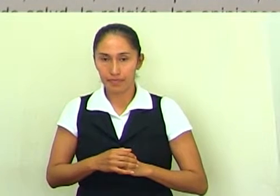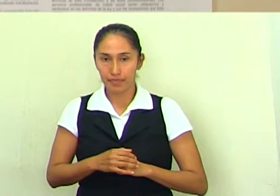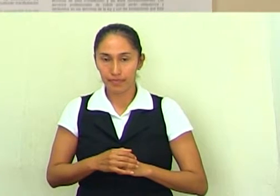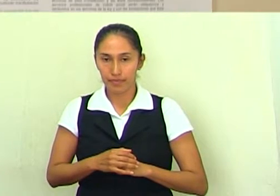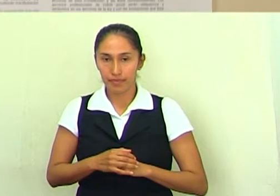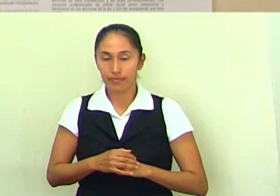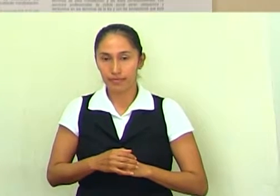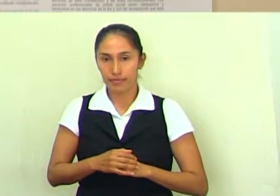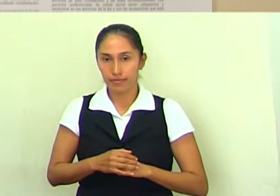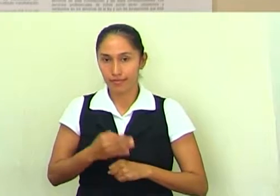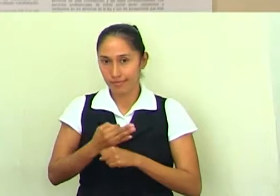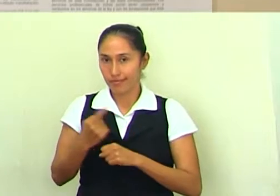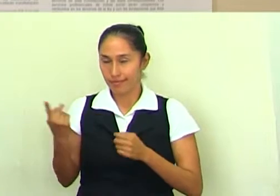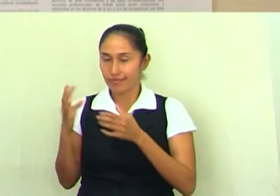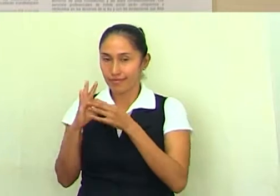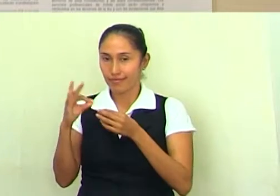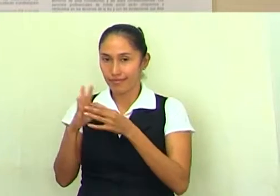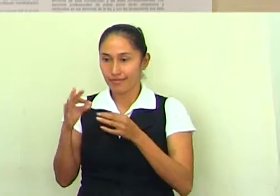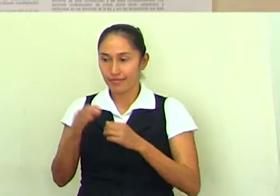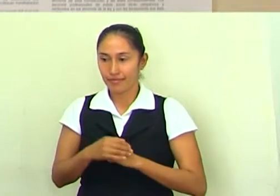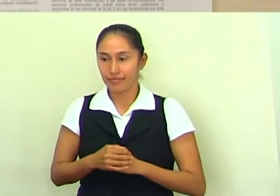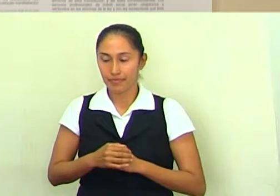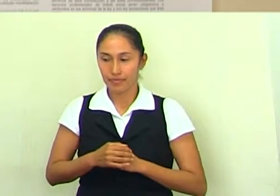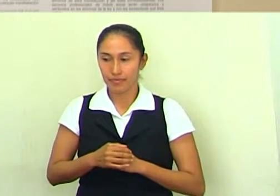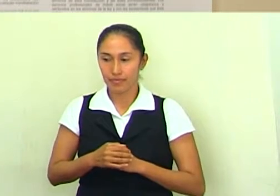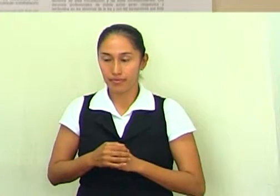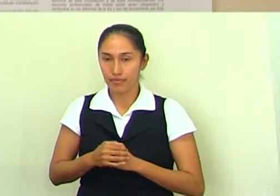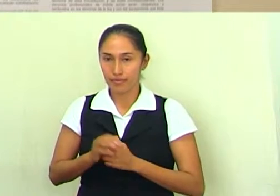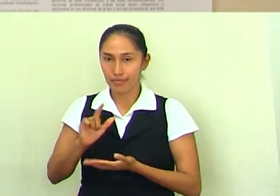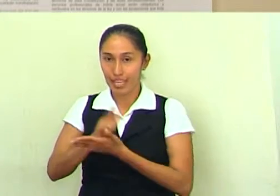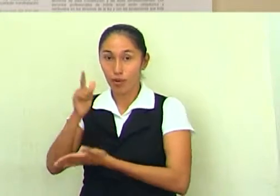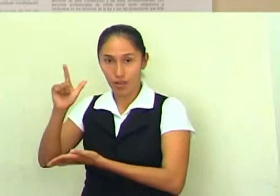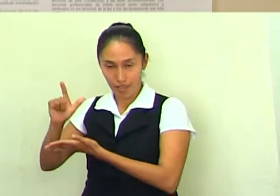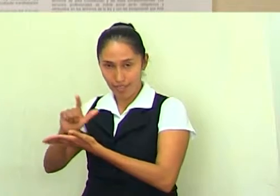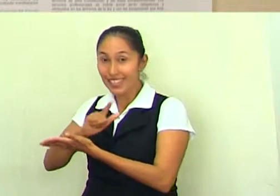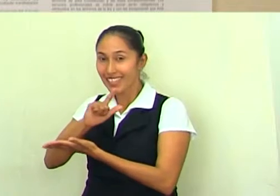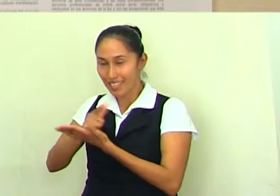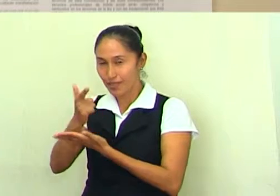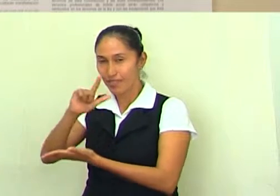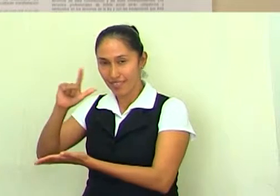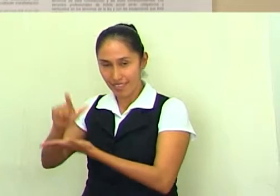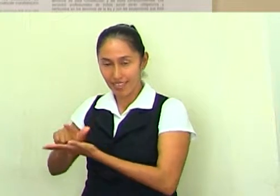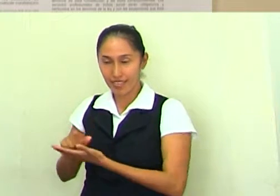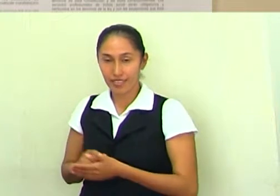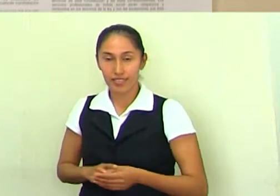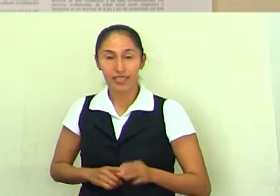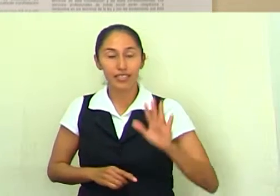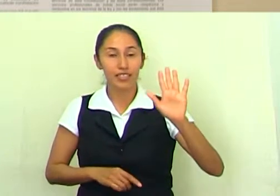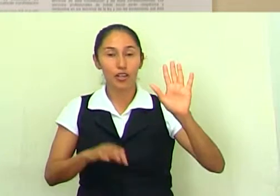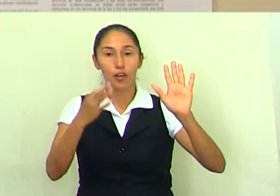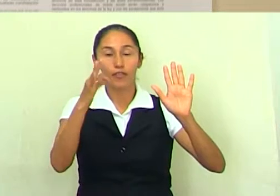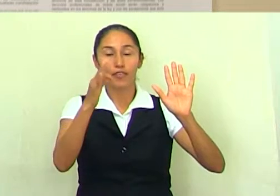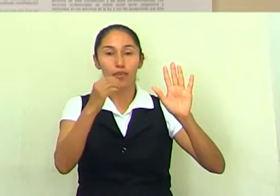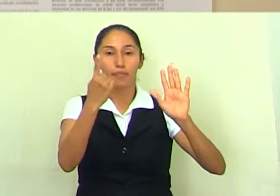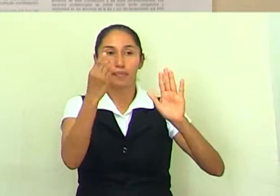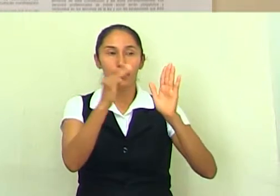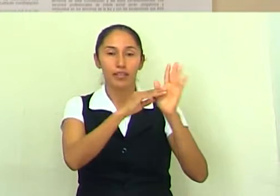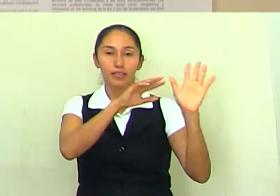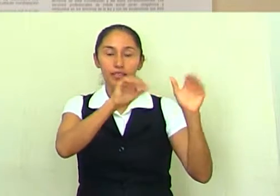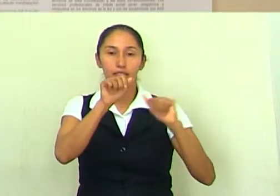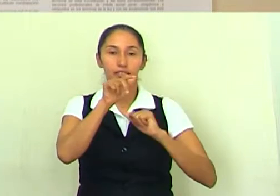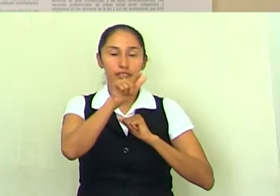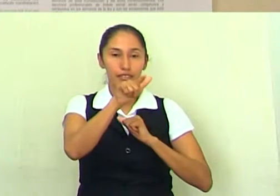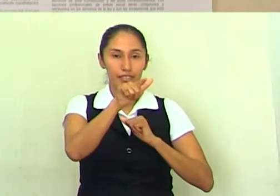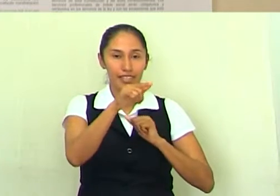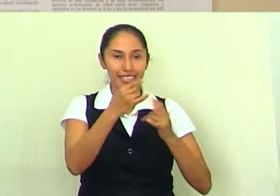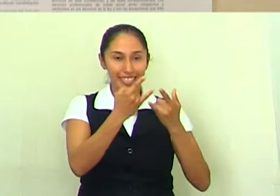de explicar aquí. La Constitución, a pesar de que el antecedente es del 5 de febrero de 1917, que viene en los libros